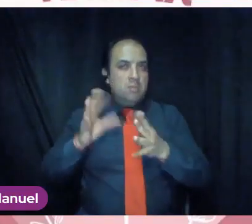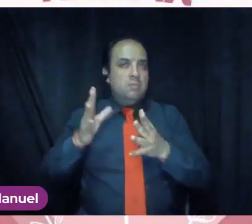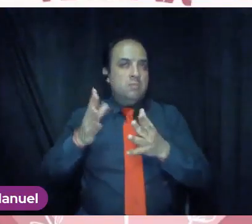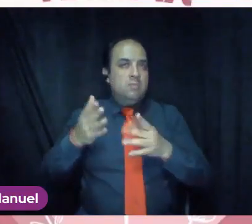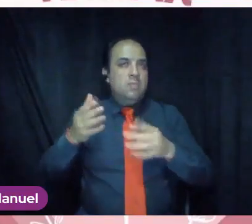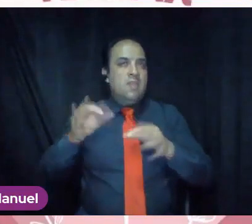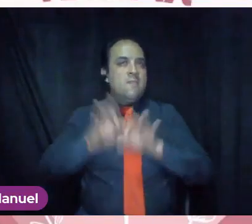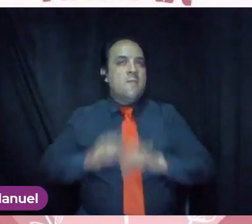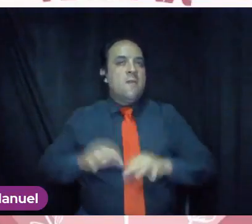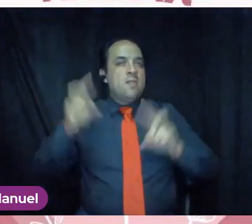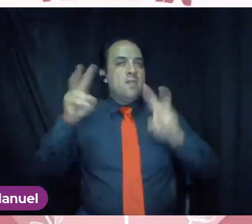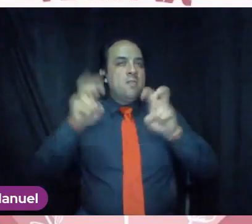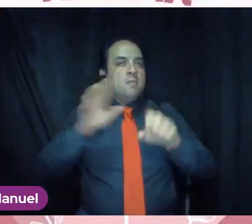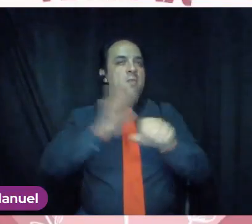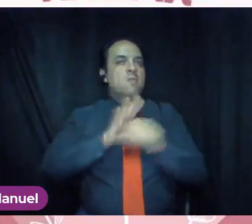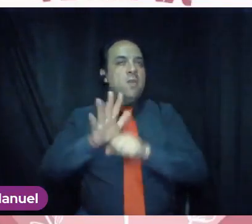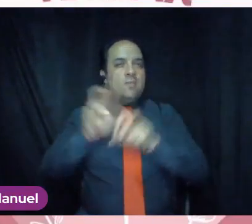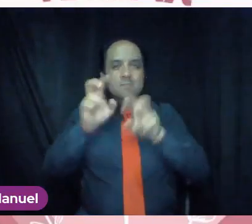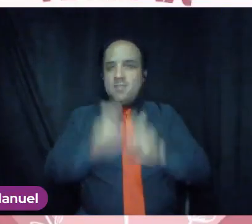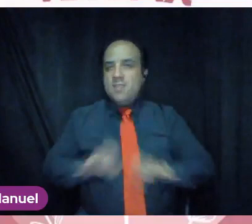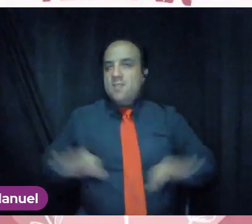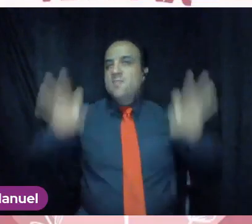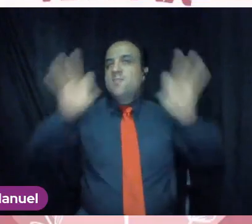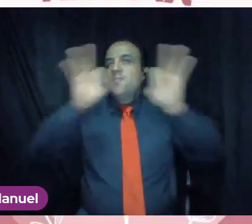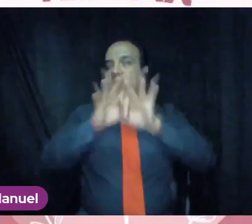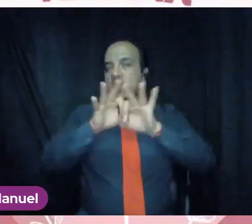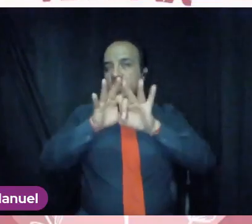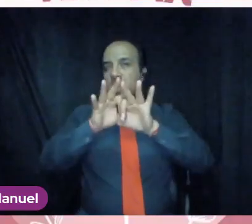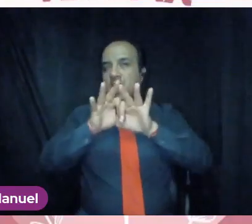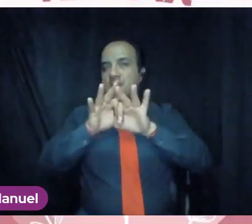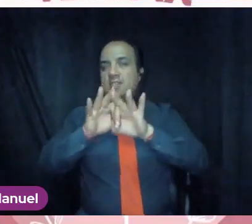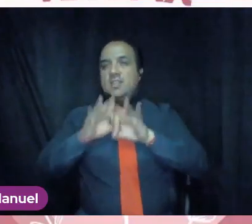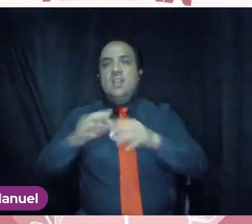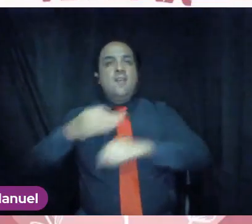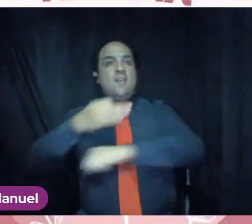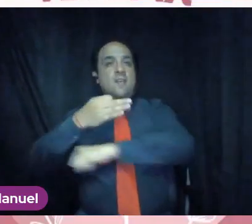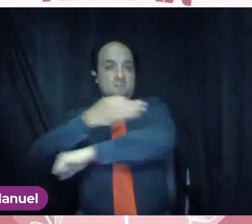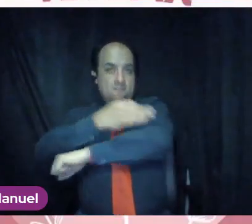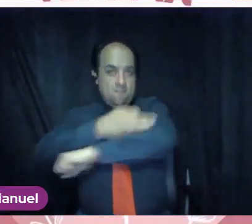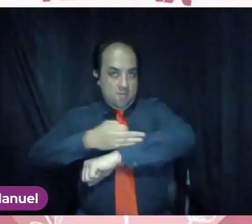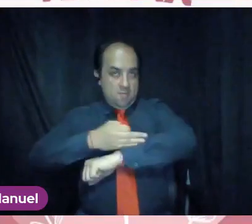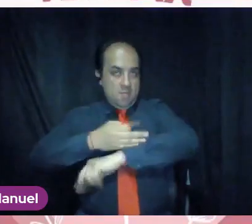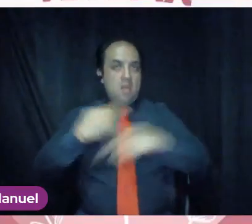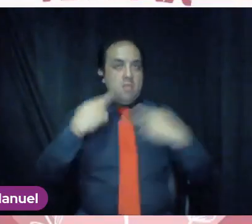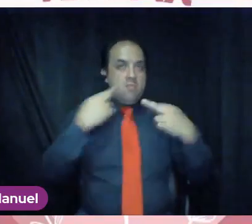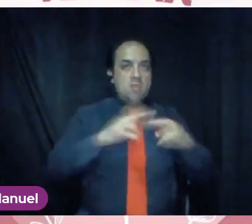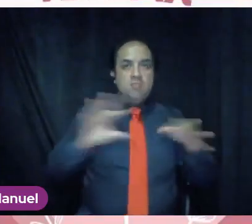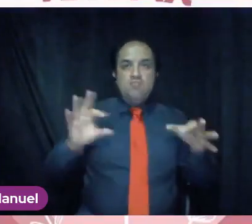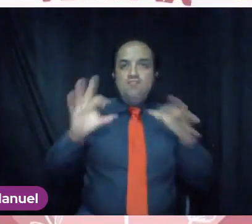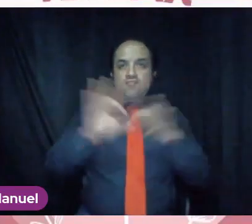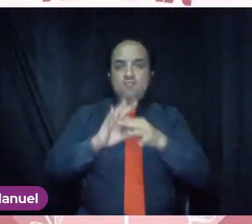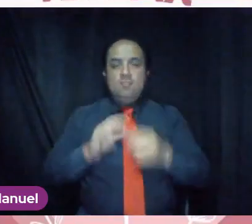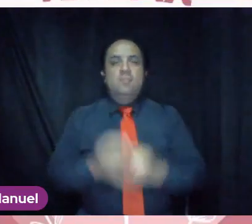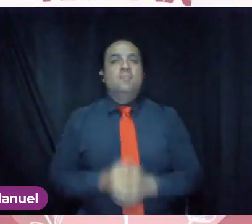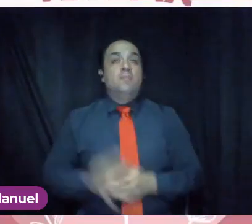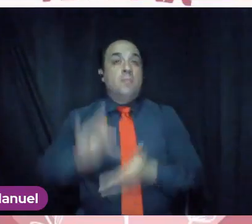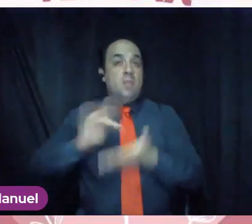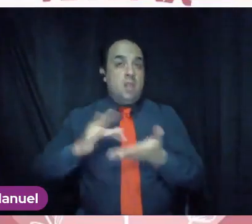la importancia de este vínculo familia docente. Pues muchas gracias por la invitación,